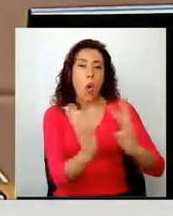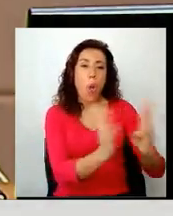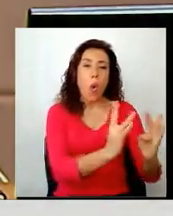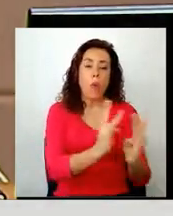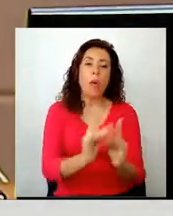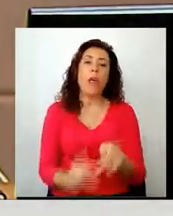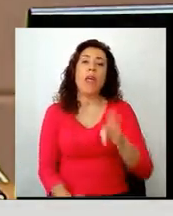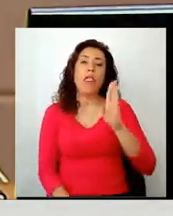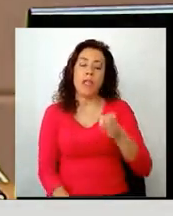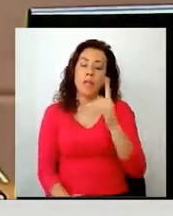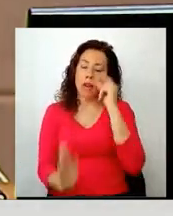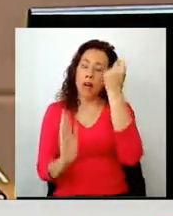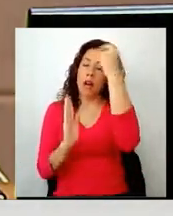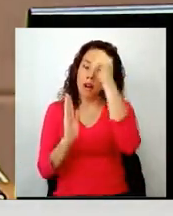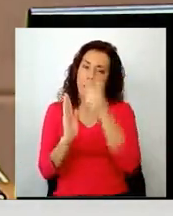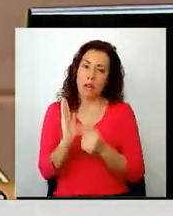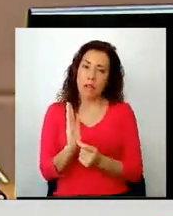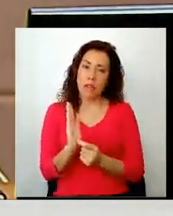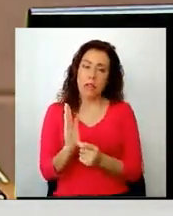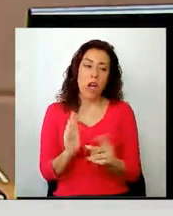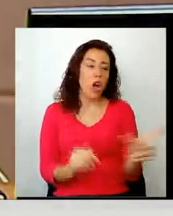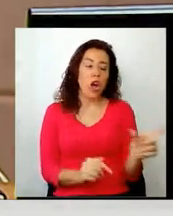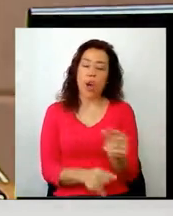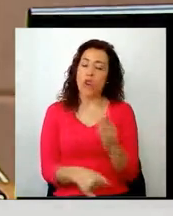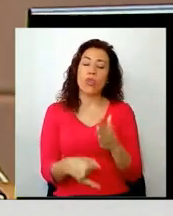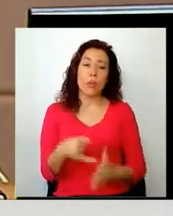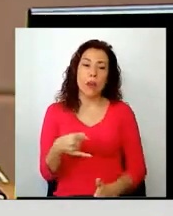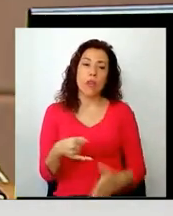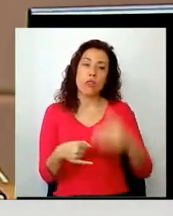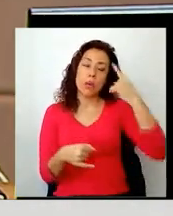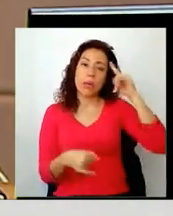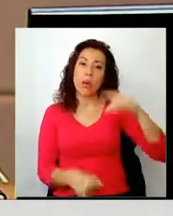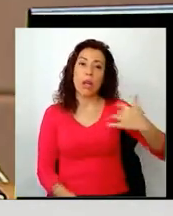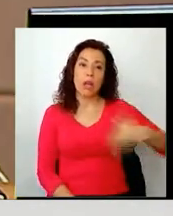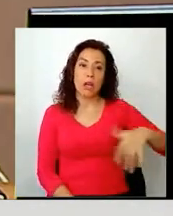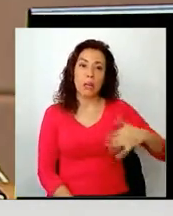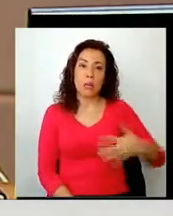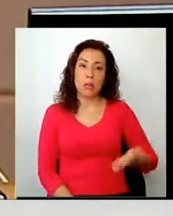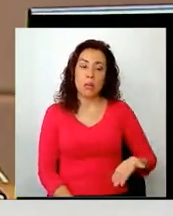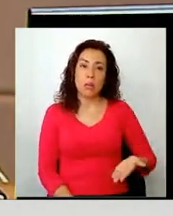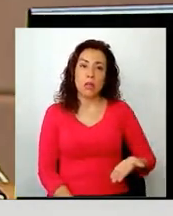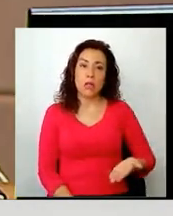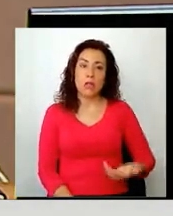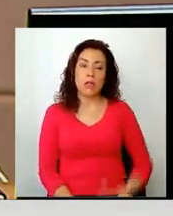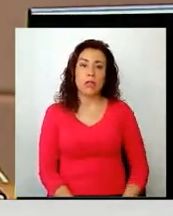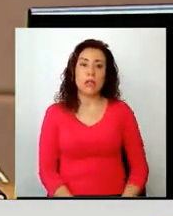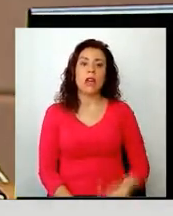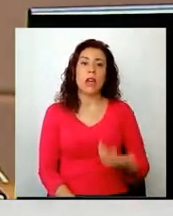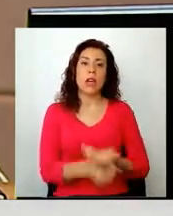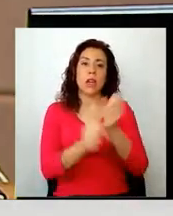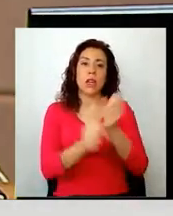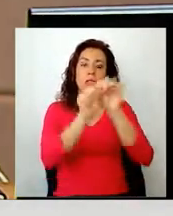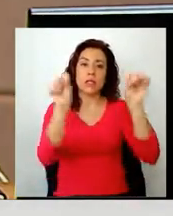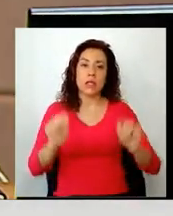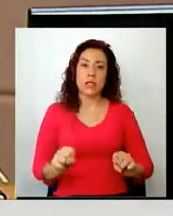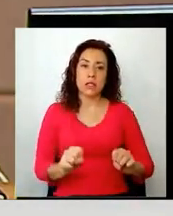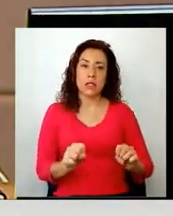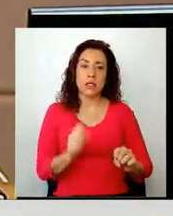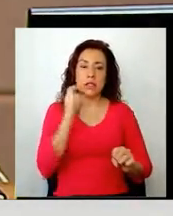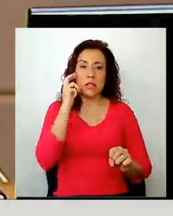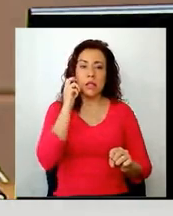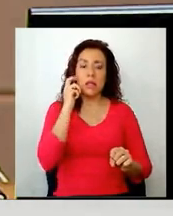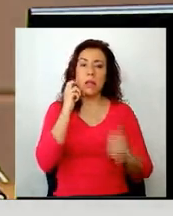revisada en el breve plazo creemos para la importancia que también tienen estos sistemas ecosistemas para mantener